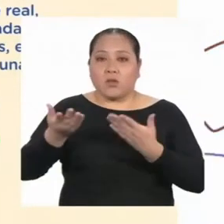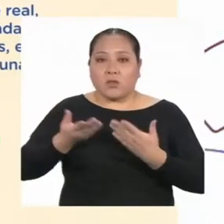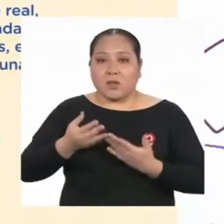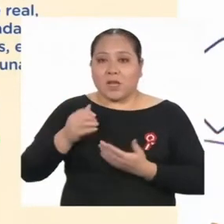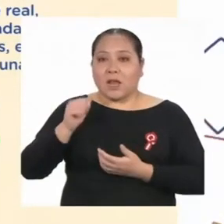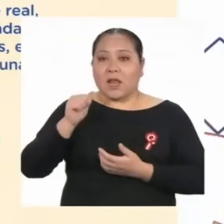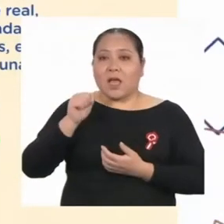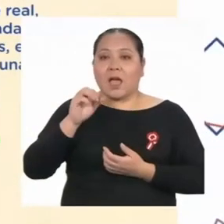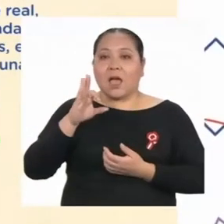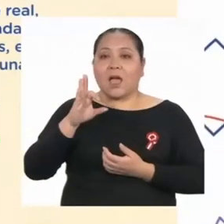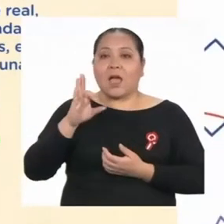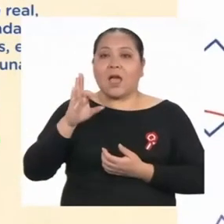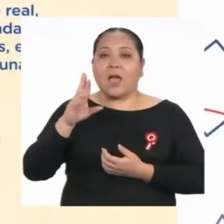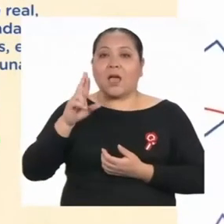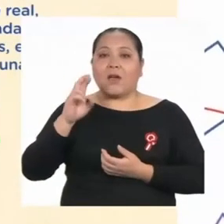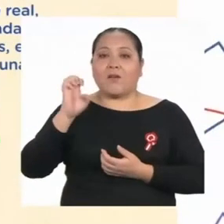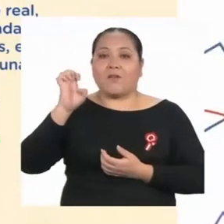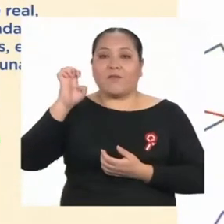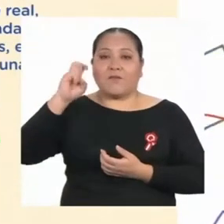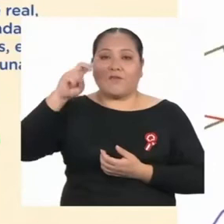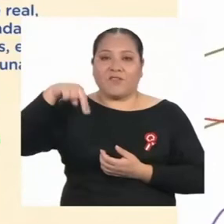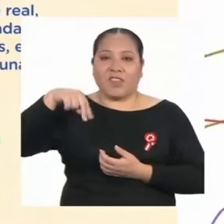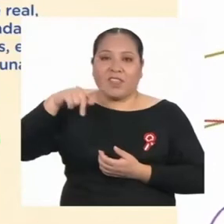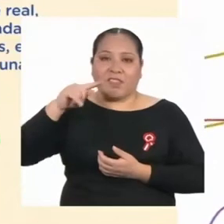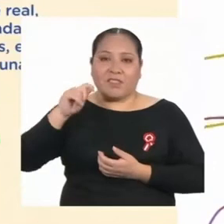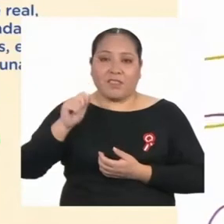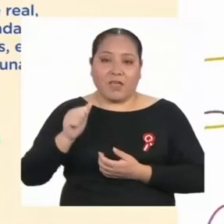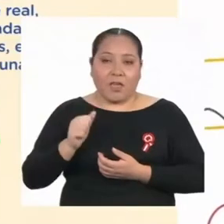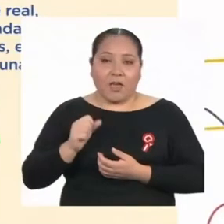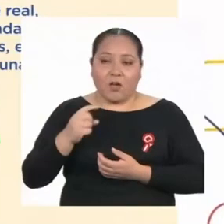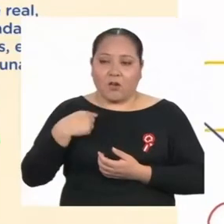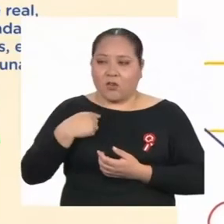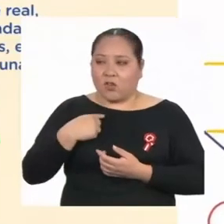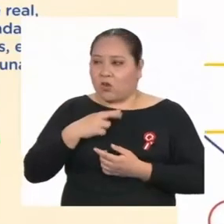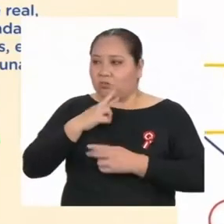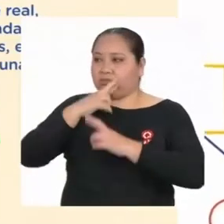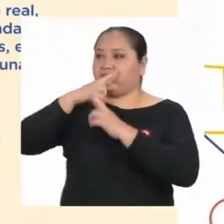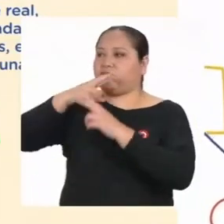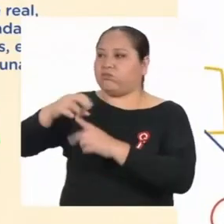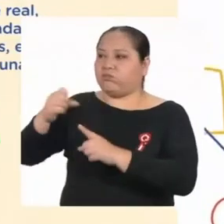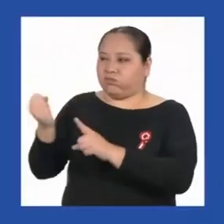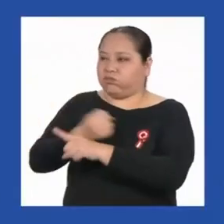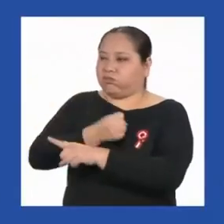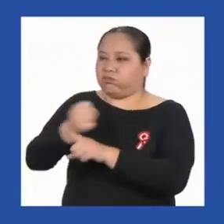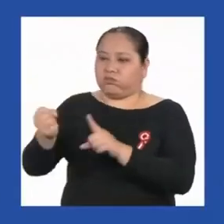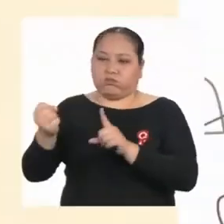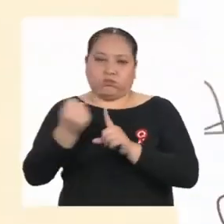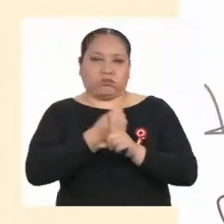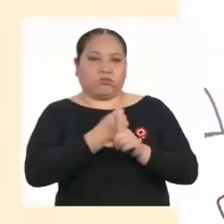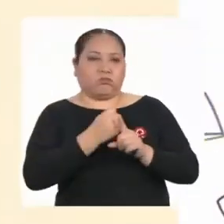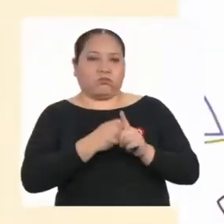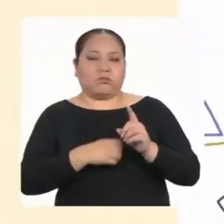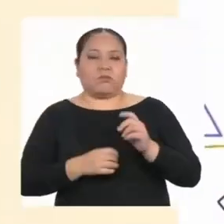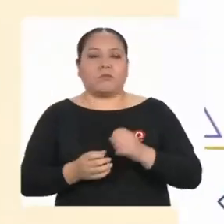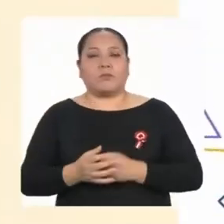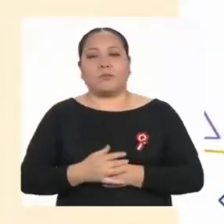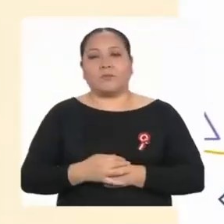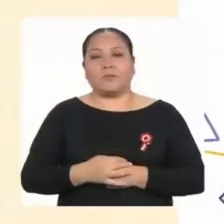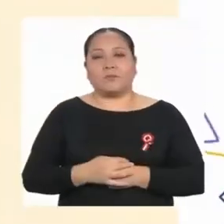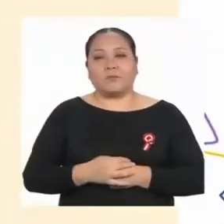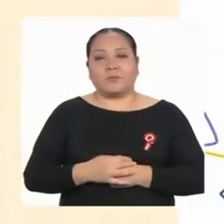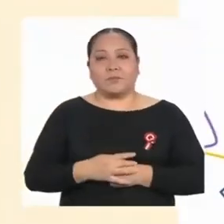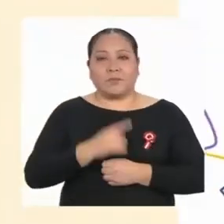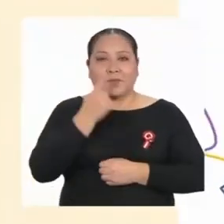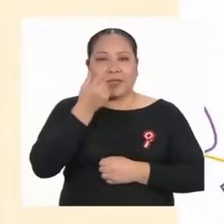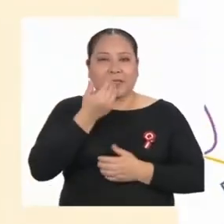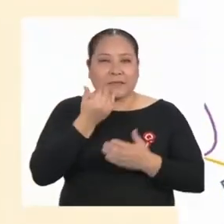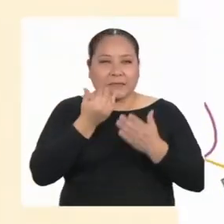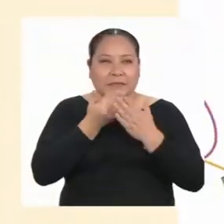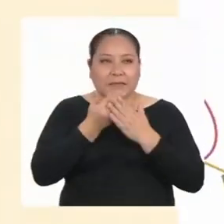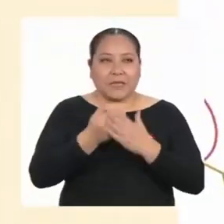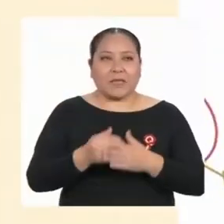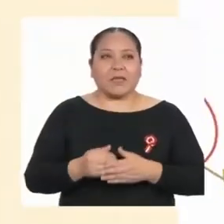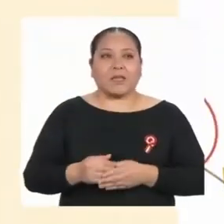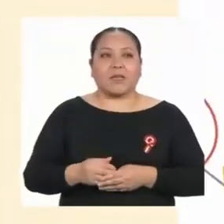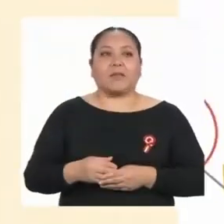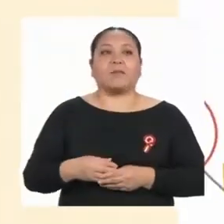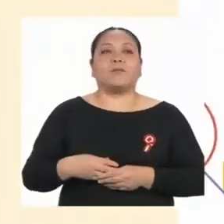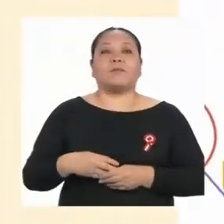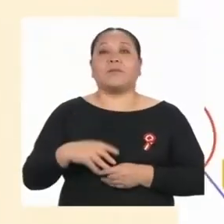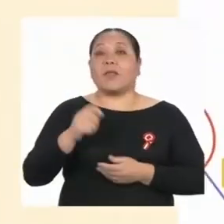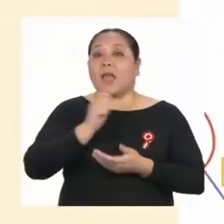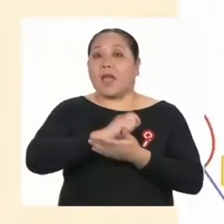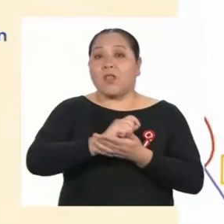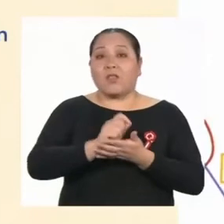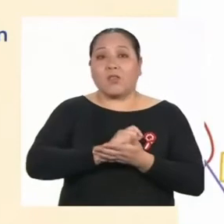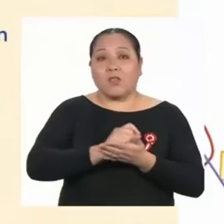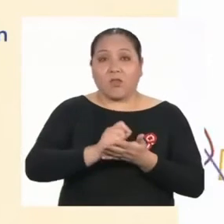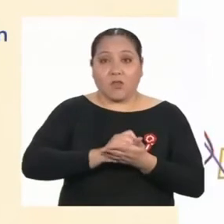se responde con la misma intensidad o con mayor nivel de violencia. Estuviste muy cerca, Jonathan.